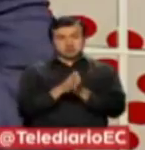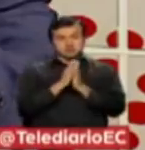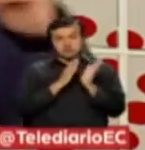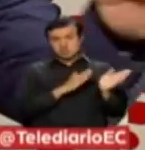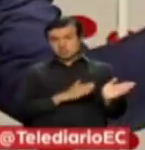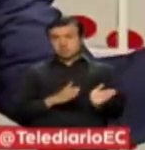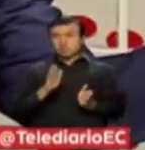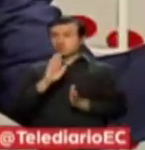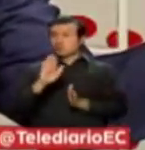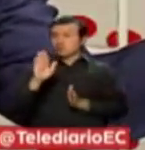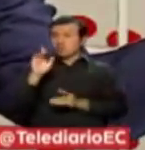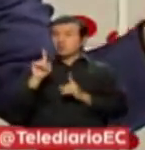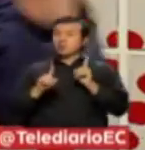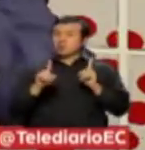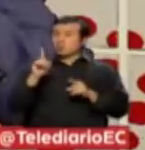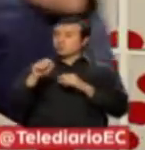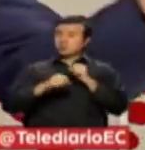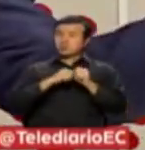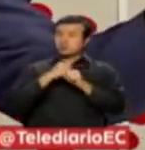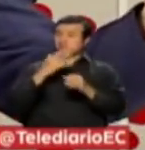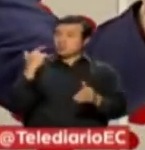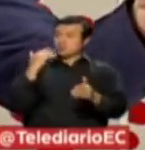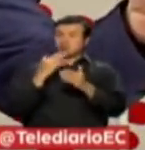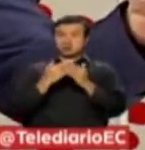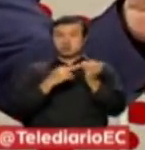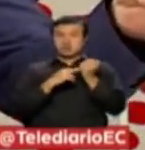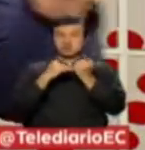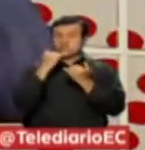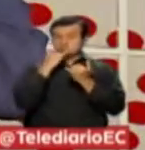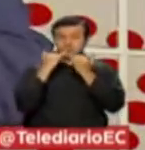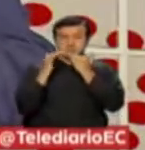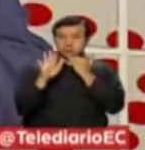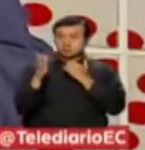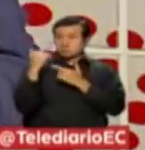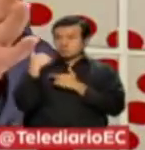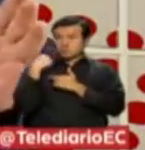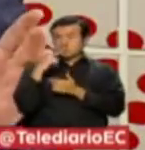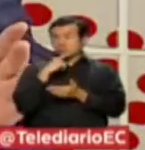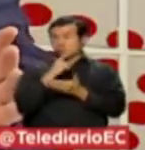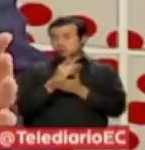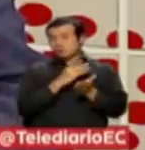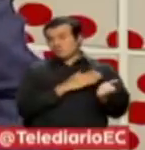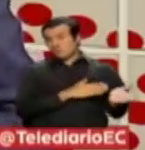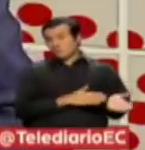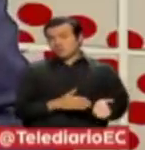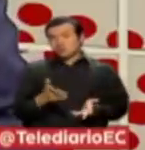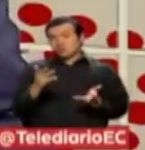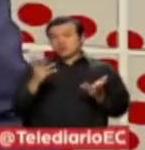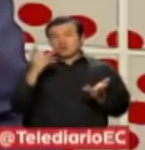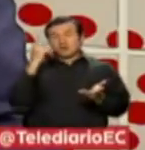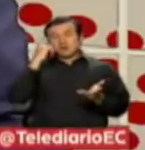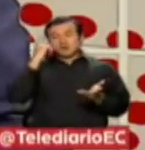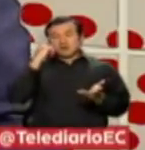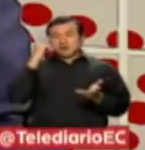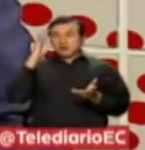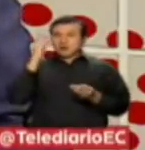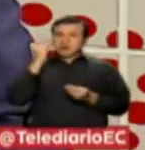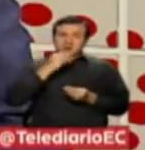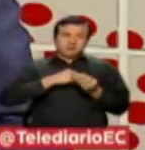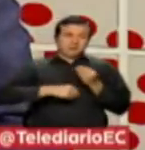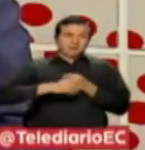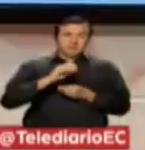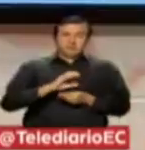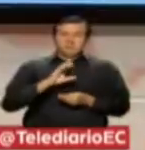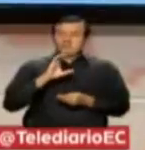habrá tenido durante algunos años recursos mal habidos en sus manos que sin duda incluso le habrán producido rendimiento